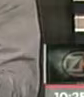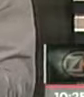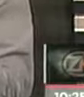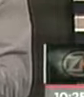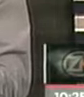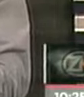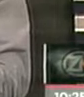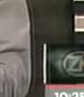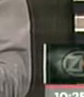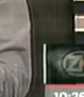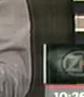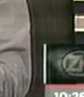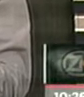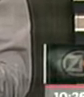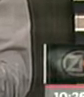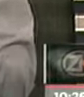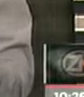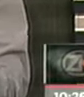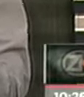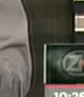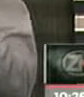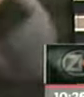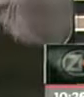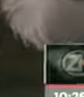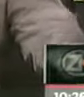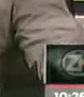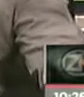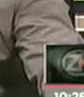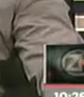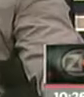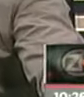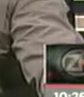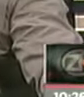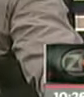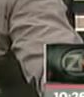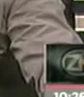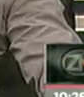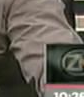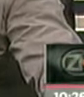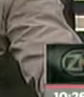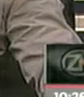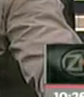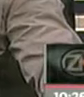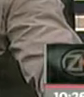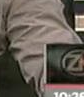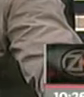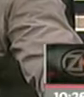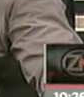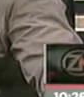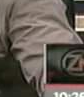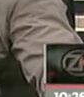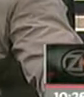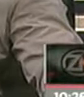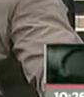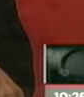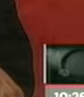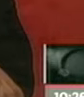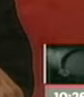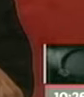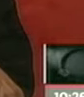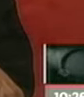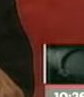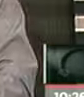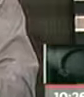sus pretensiones. Abrams elogiaba a Chávez para echarle paja supuestamente al presidente Nicolás Maduro. Tal